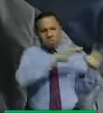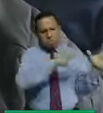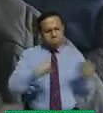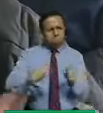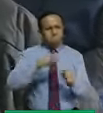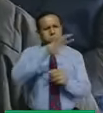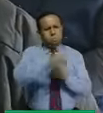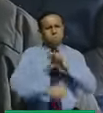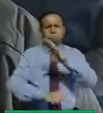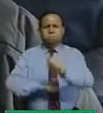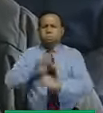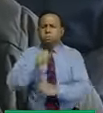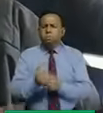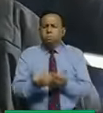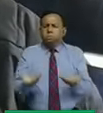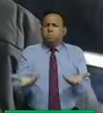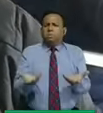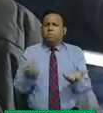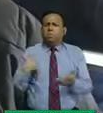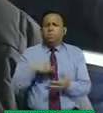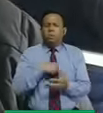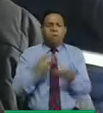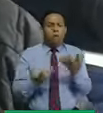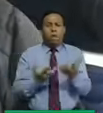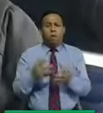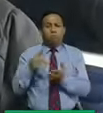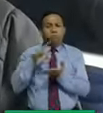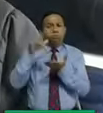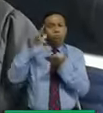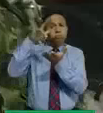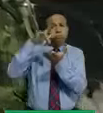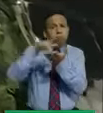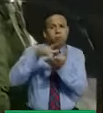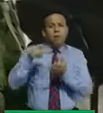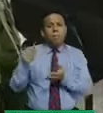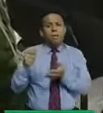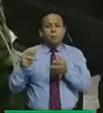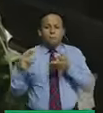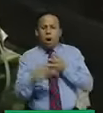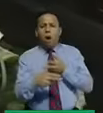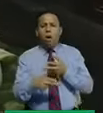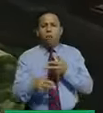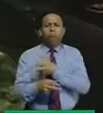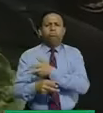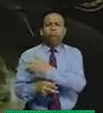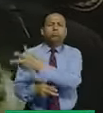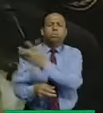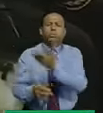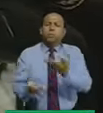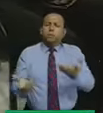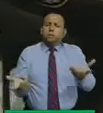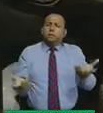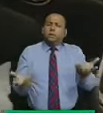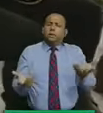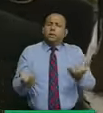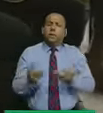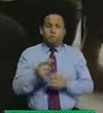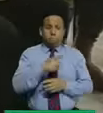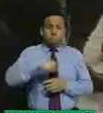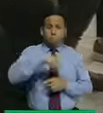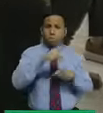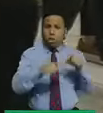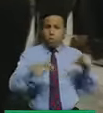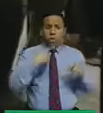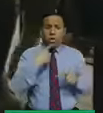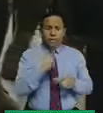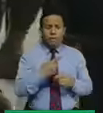luego de que entran a esta zona, ya no se los puede rastrear nuestros vehículos. Pese a las reuniones mantenidas entre las autoridades, los transportistas no desistieron